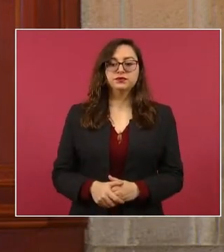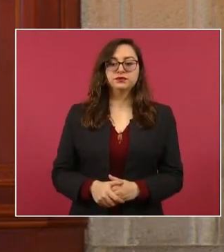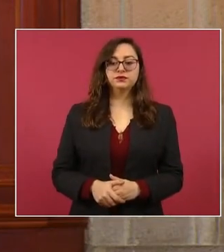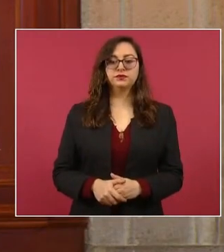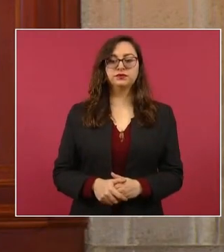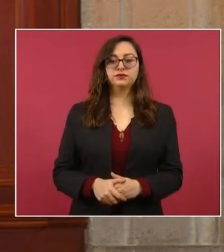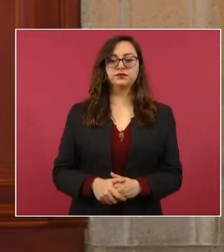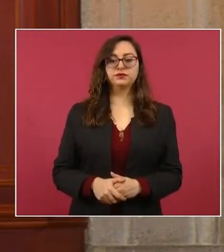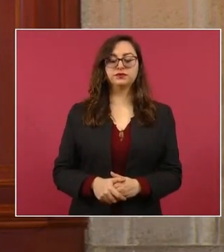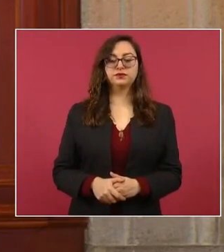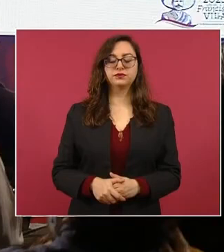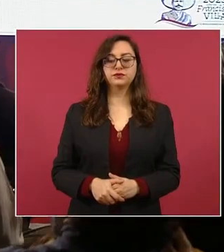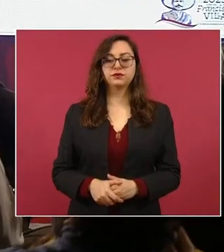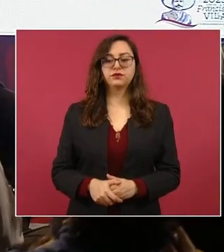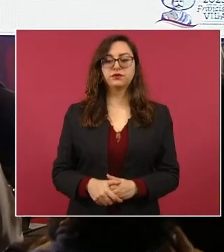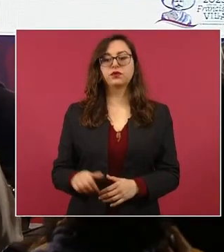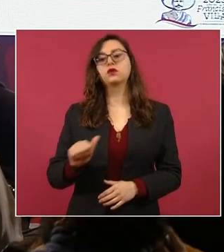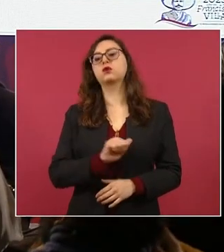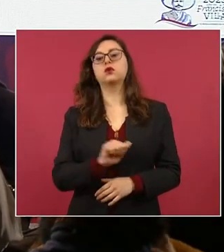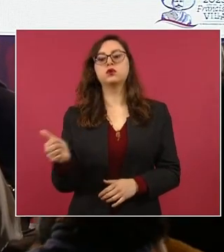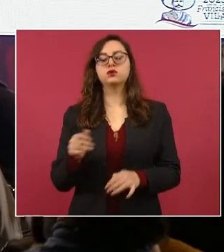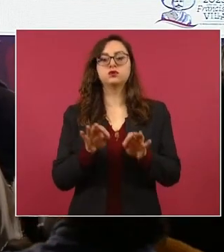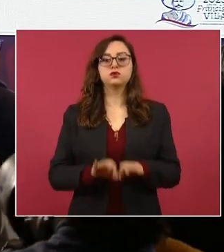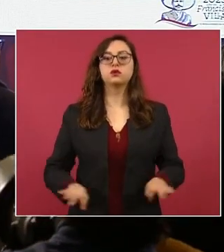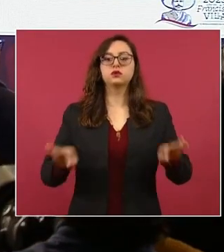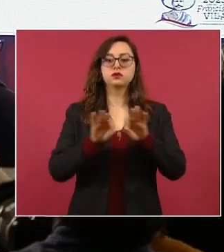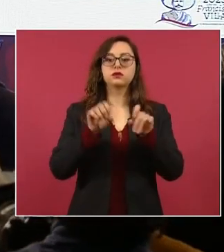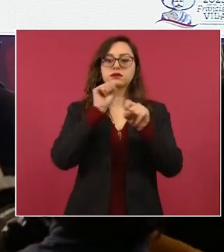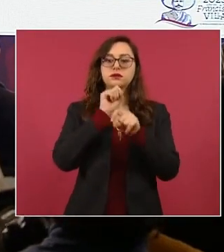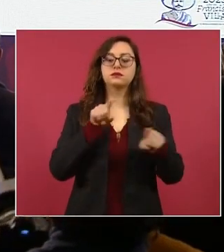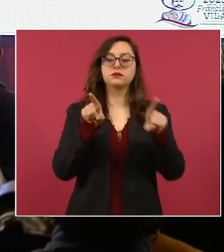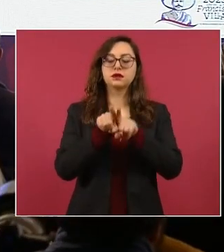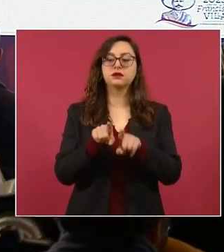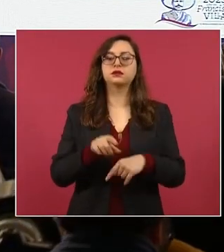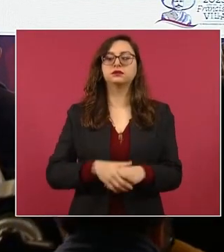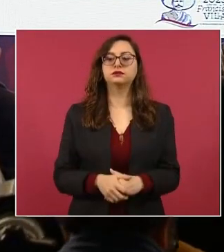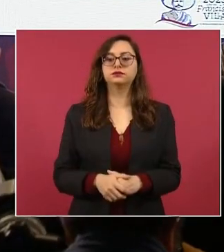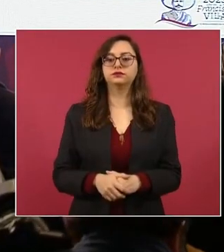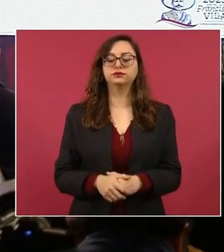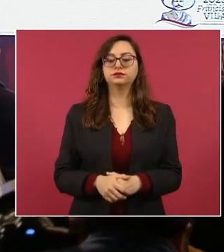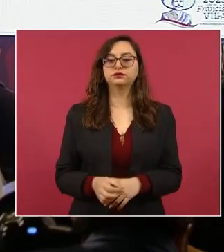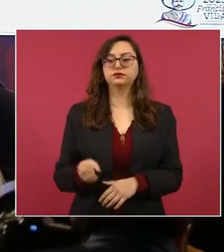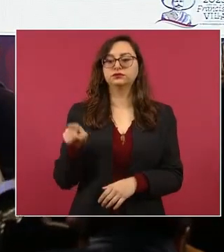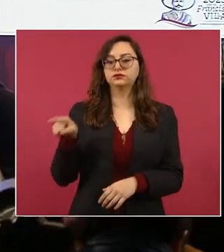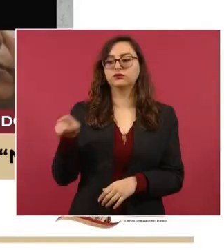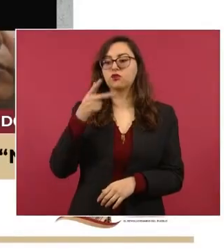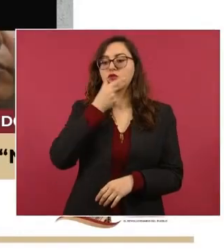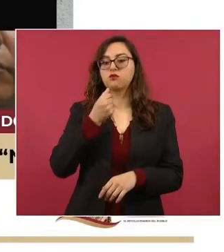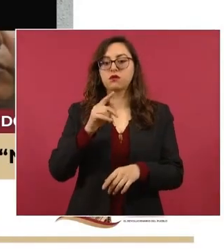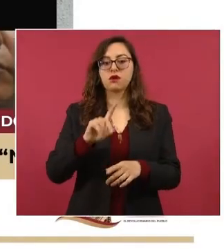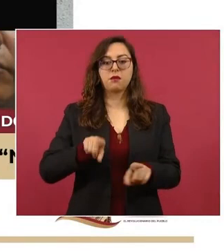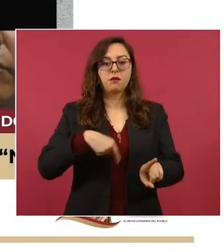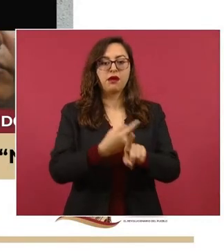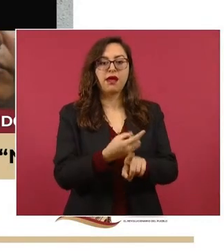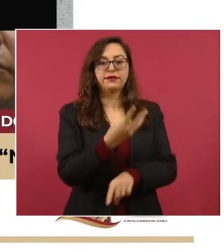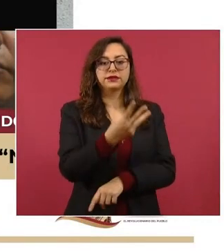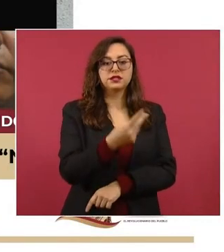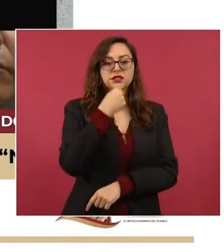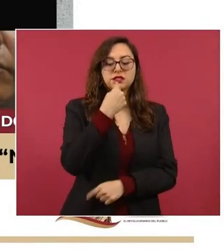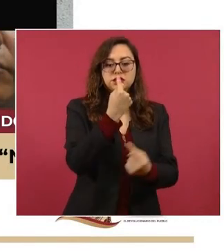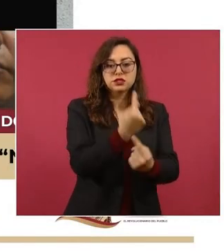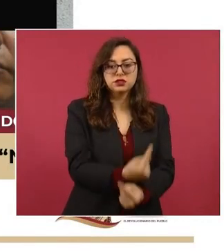Este caso es también relevante, es el detenido por presunta violación contra 3 menores. Tuvo lugar en el estado de Quintana